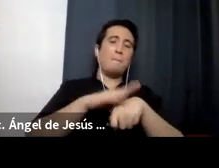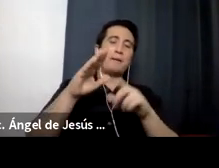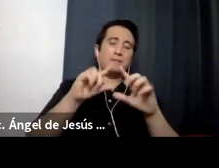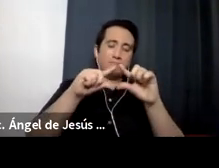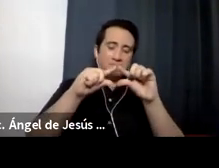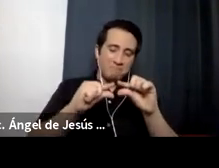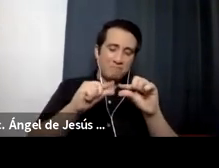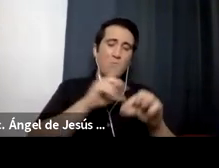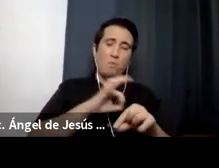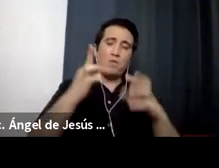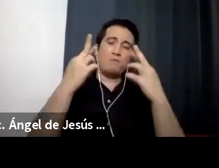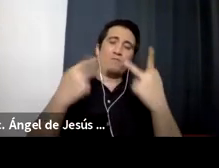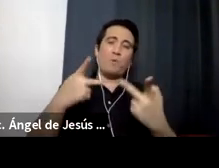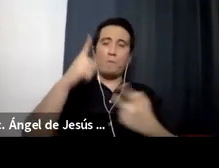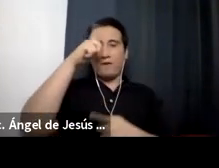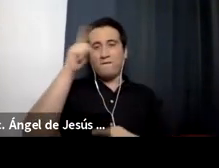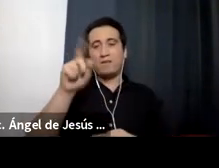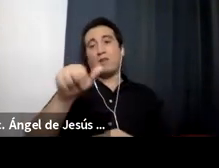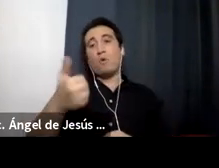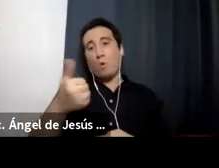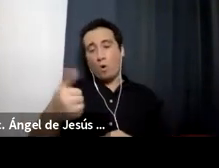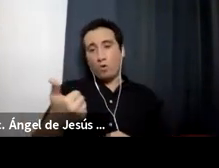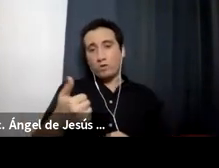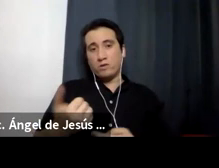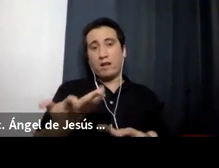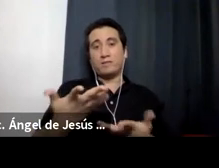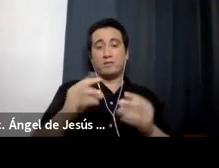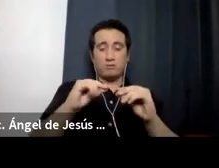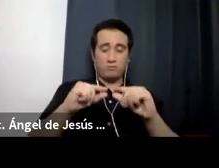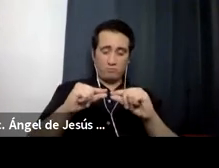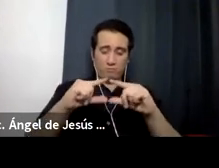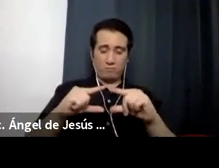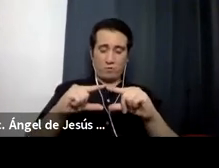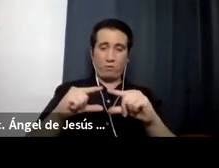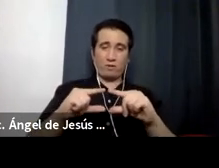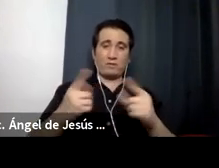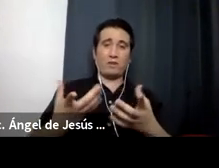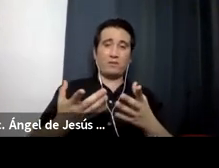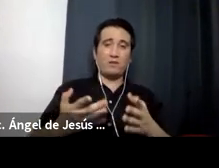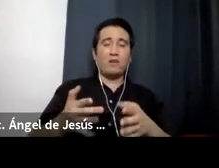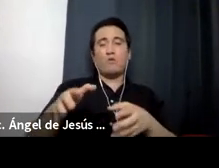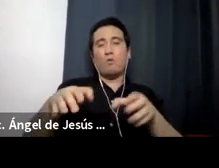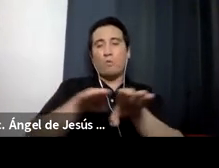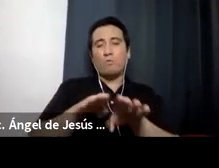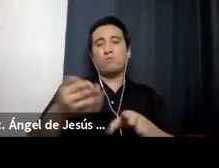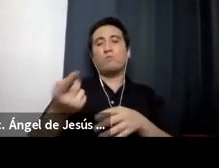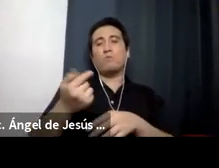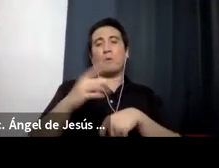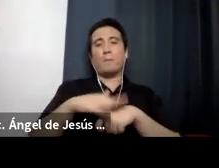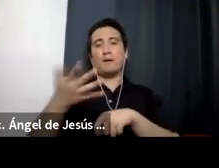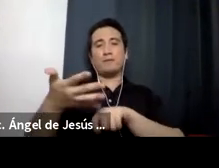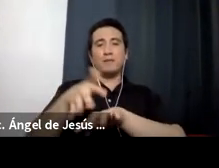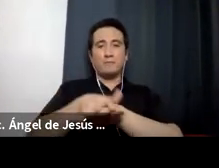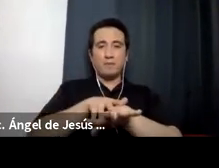que se pueden romper más fácilmente. Hay otras que son más gruesas, que de alguna manera cubren un poquito más el pie. Entonces,